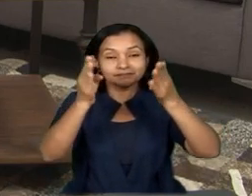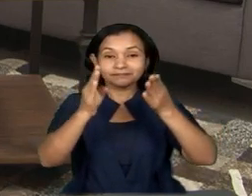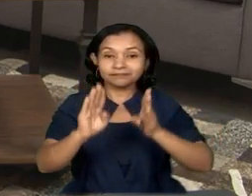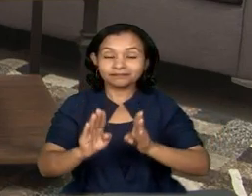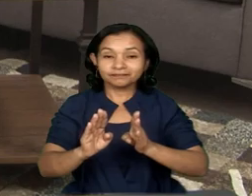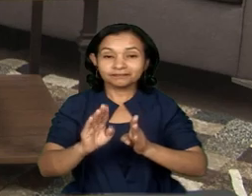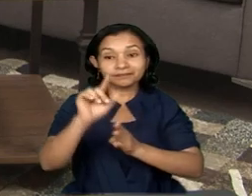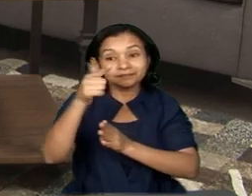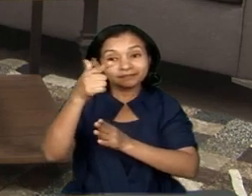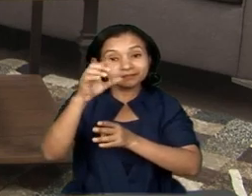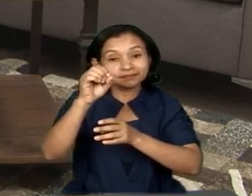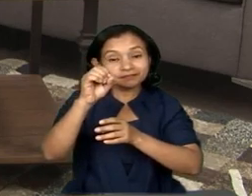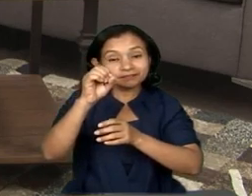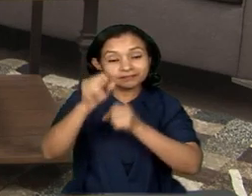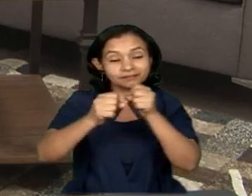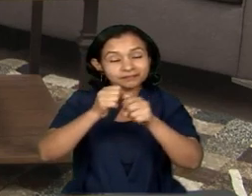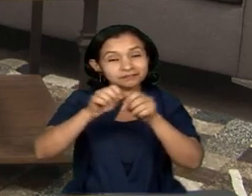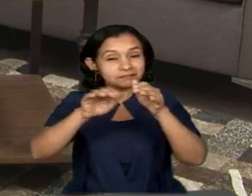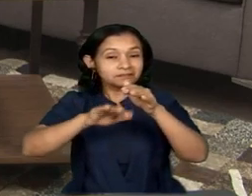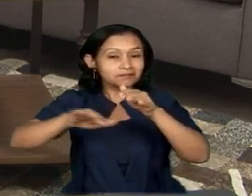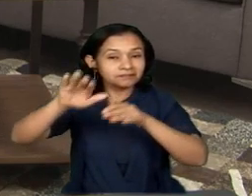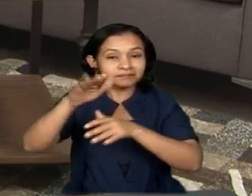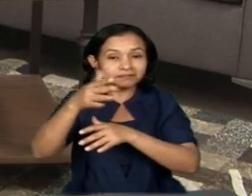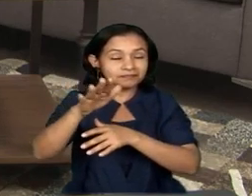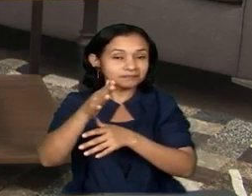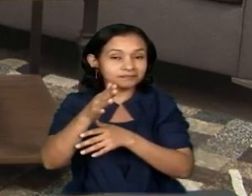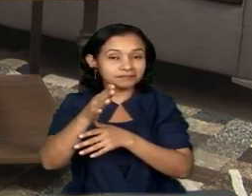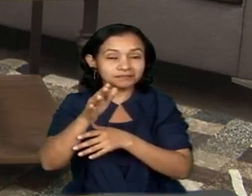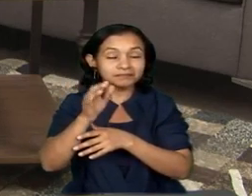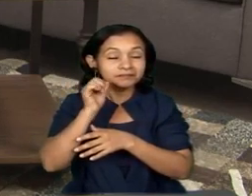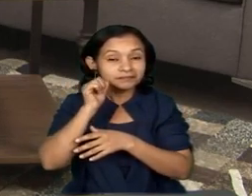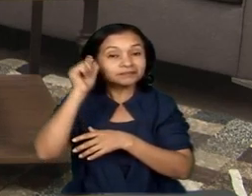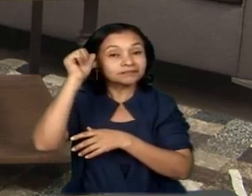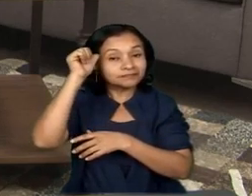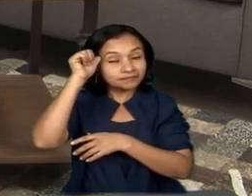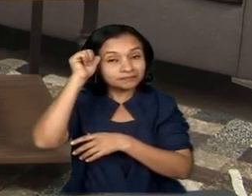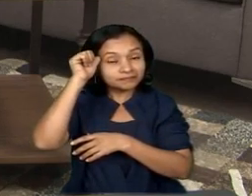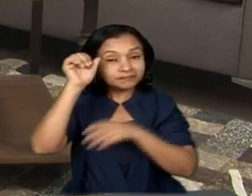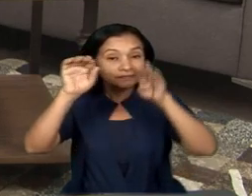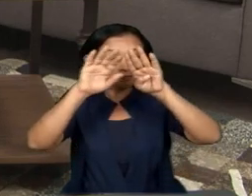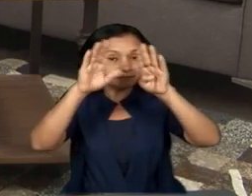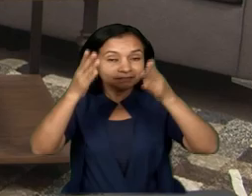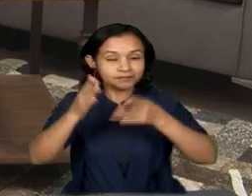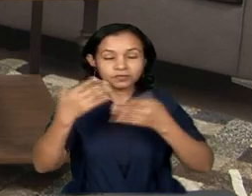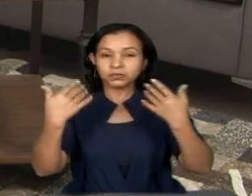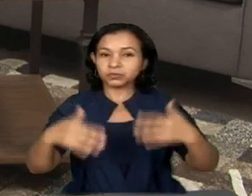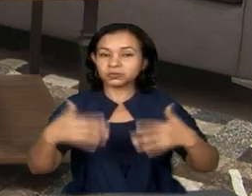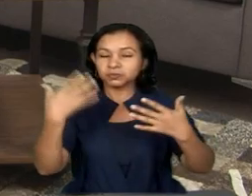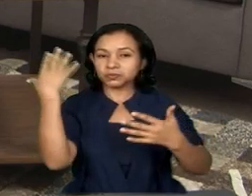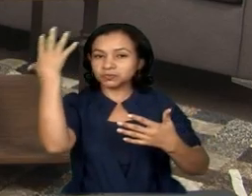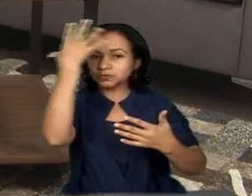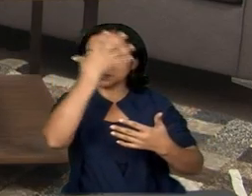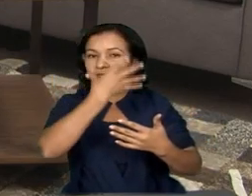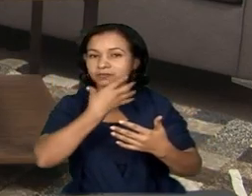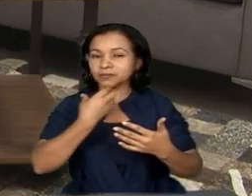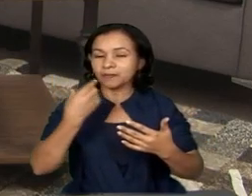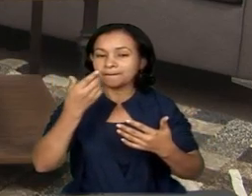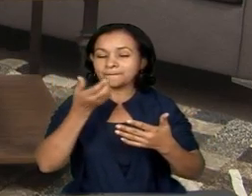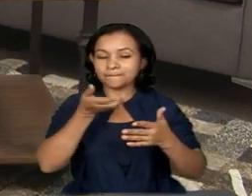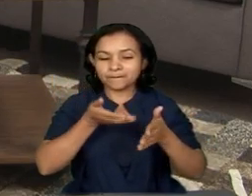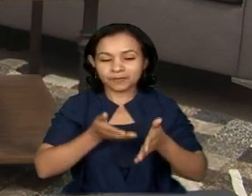más de 70 años, bachillera de la educación de adultos. Fue todo un acontecimiento, pues, ¿verdad?, con sus hijos, sus